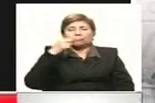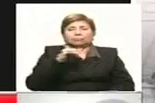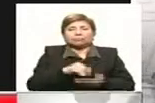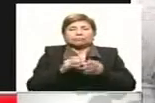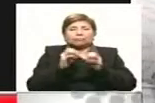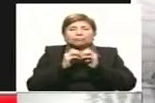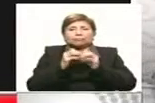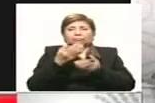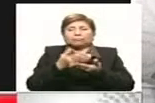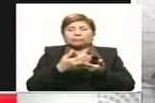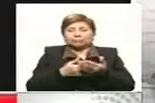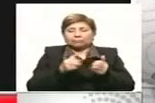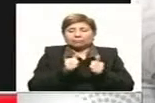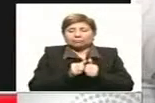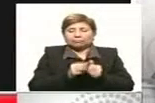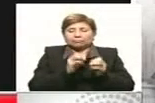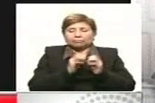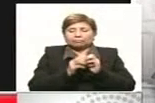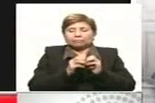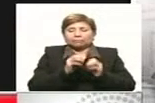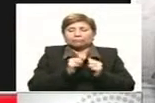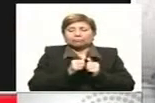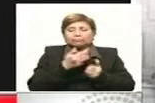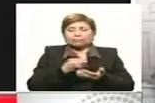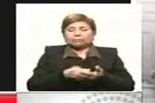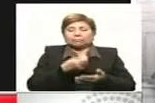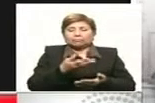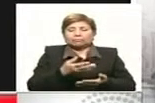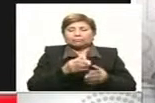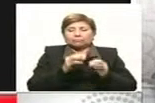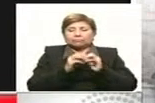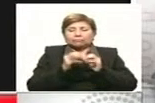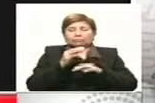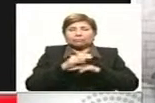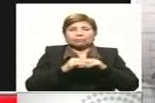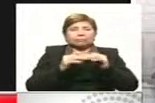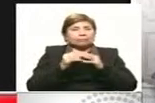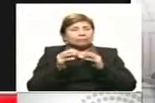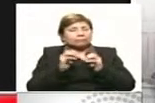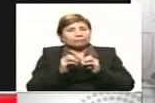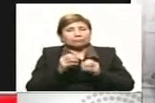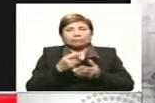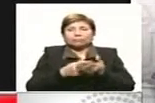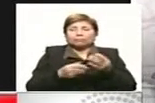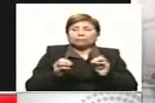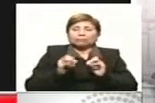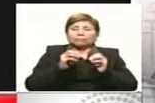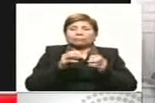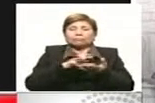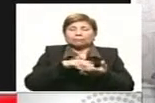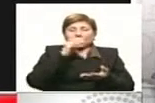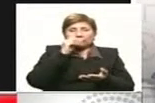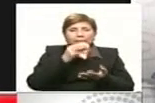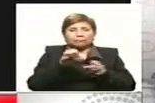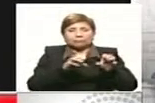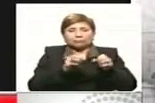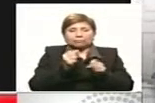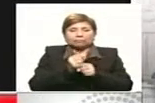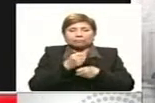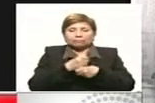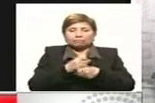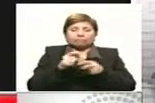asignados para el componente de reconstrucción, es decir, para seguir financiando las obras que todavía están pendiendo o están en ejecución. Ya estamos